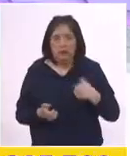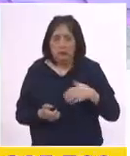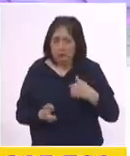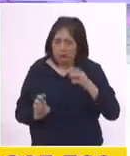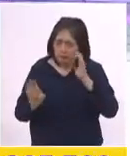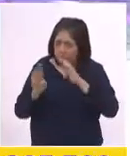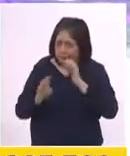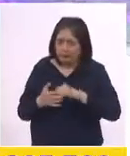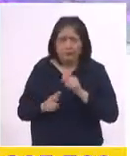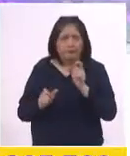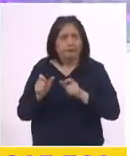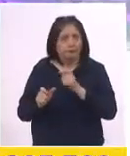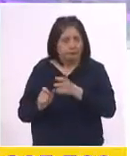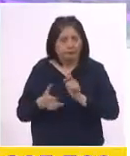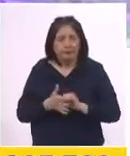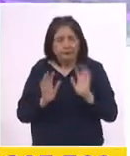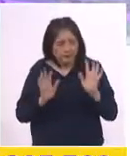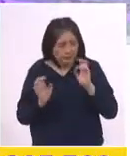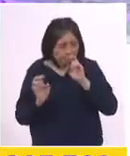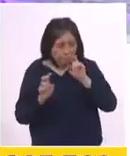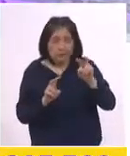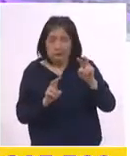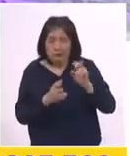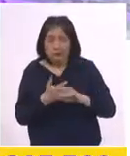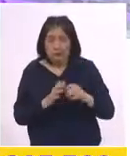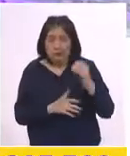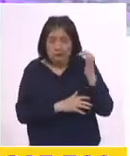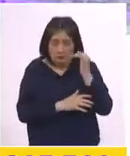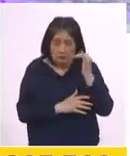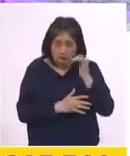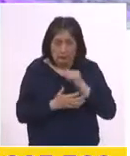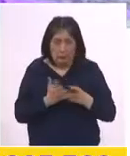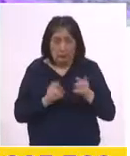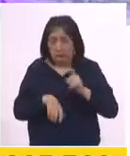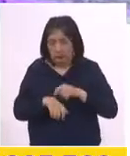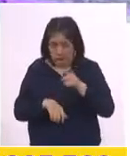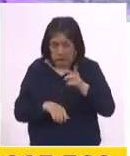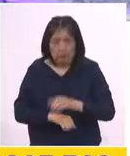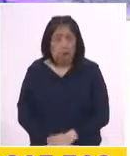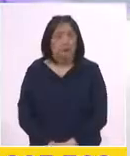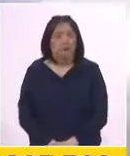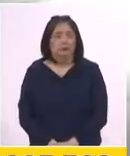preocupó a la ciudadanía. Vamos a ver las imágenes captadas de preciso instante.